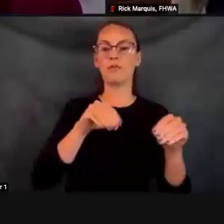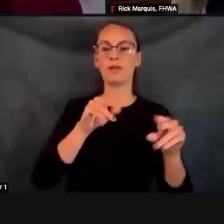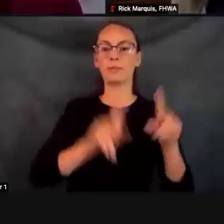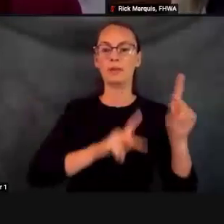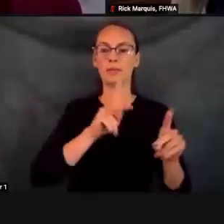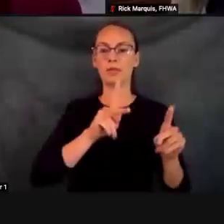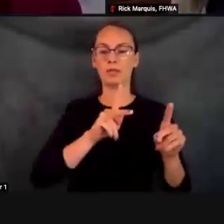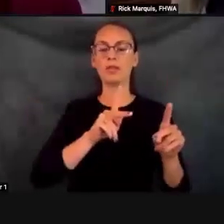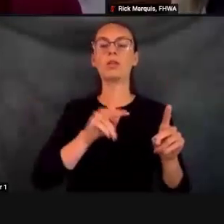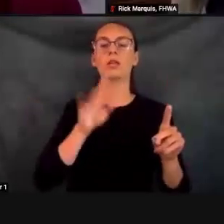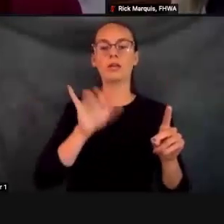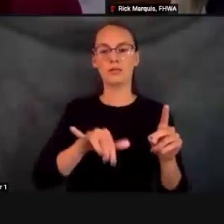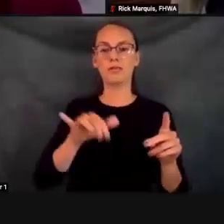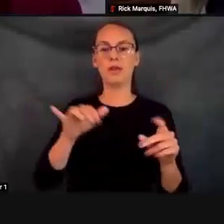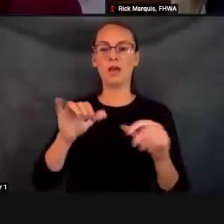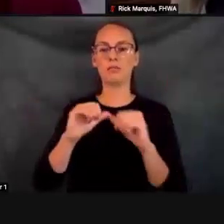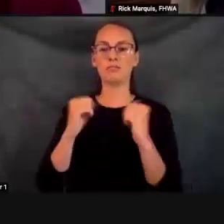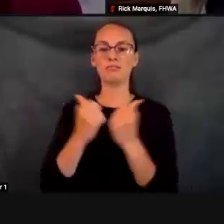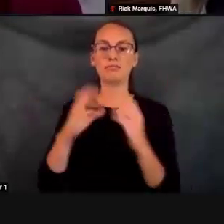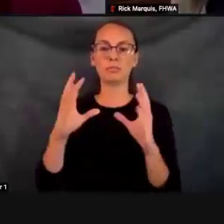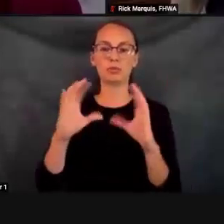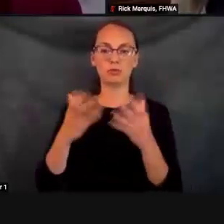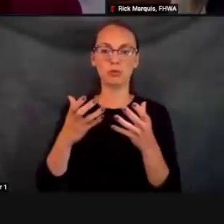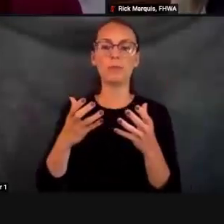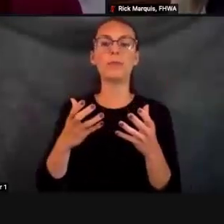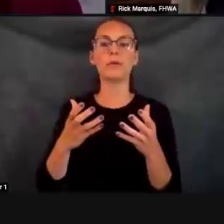movimiento, people moving.